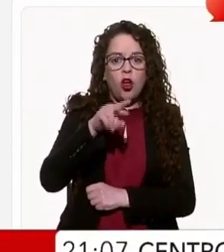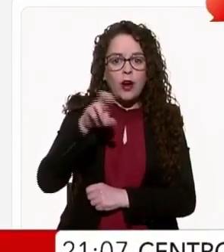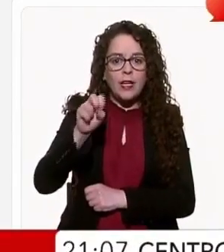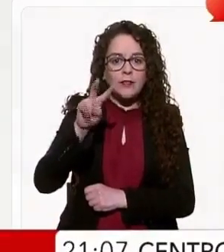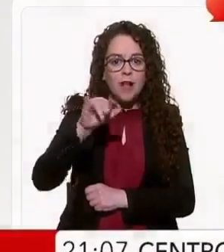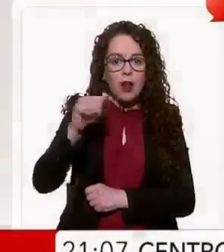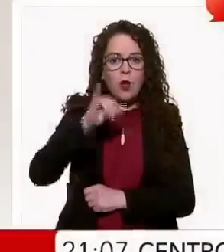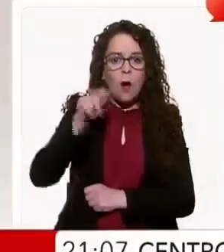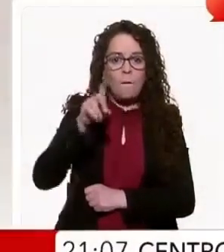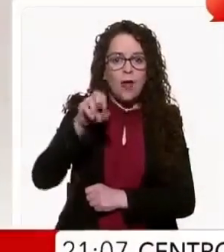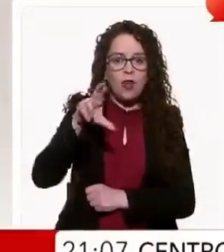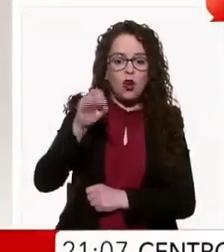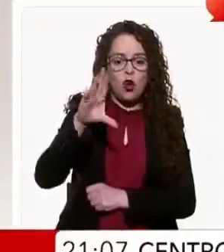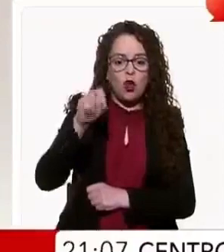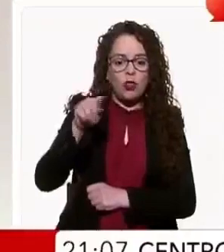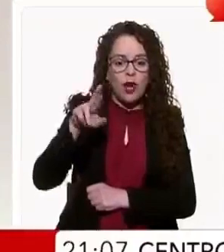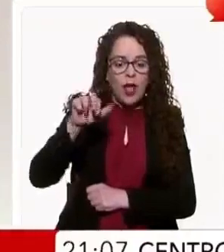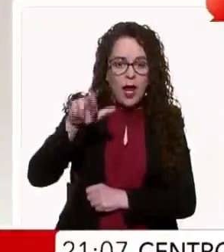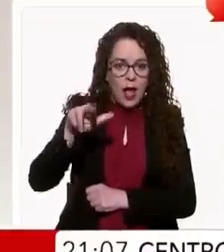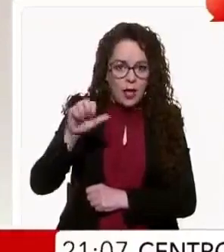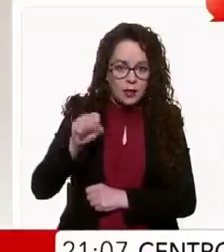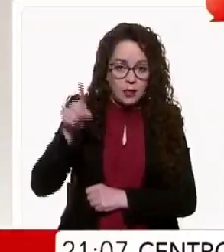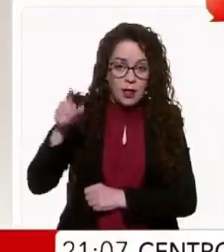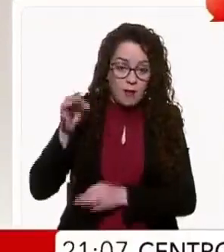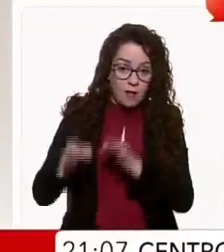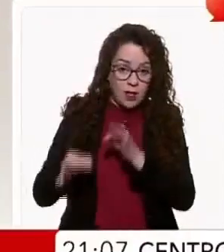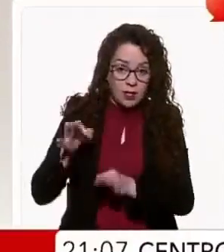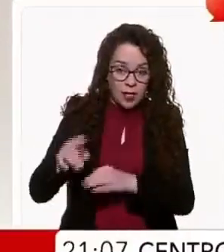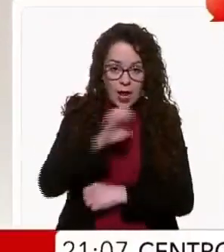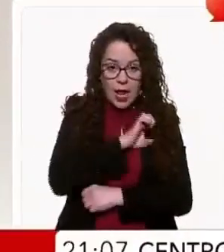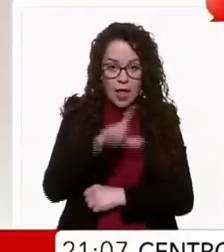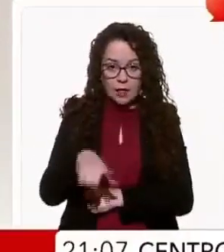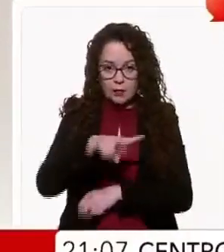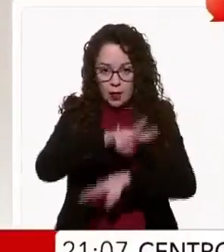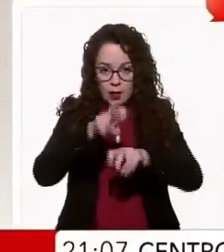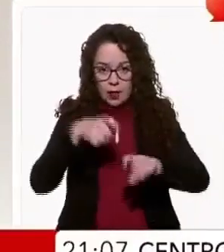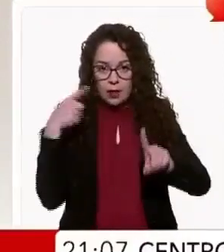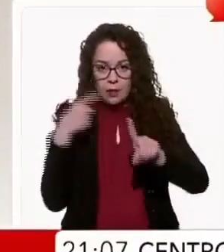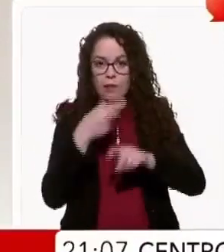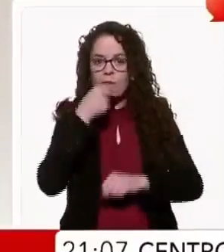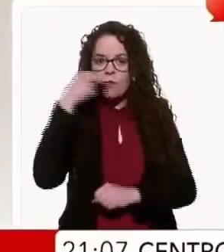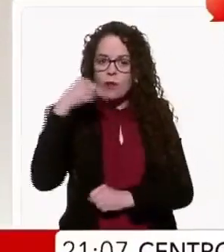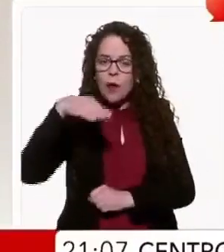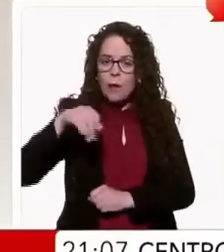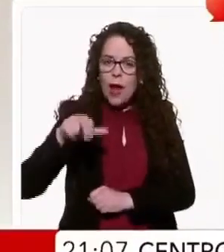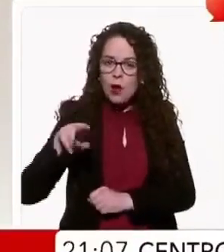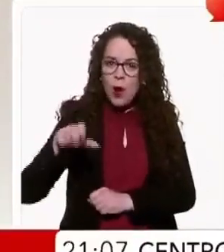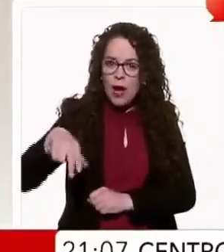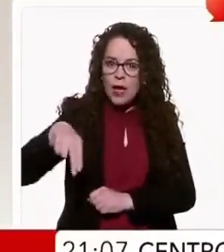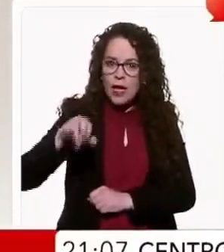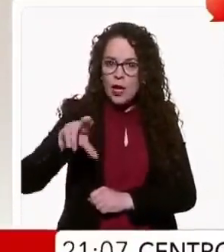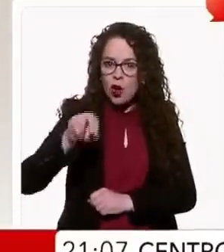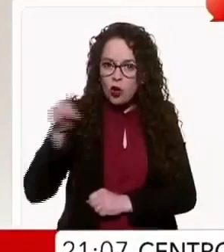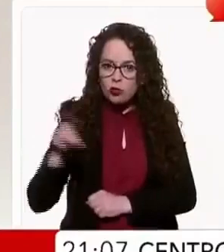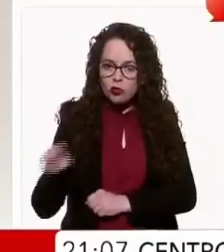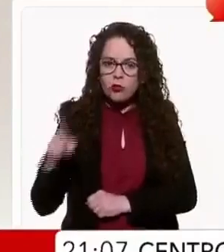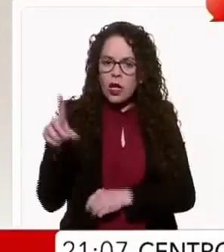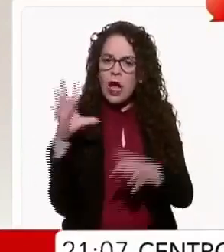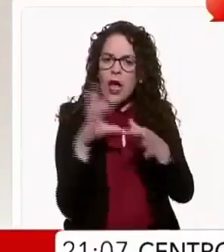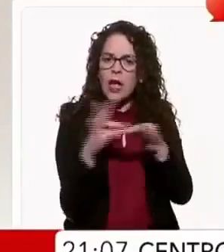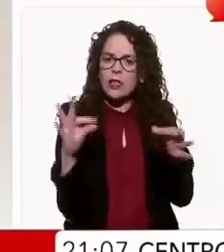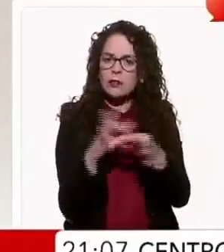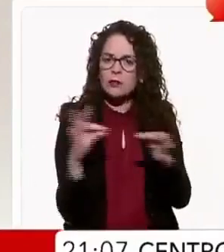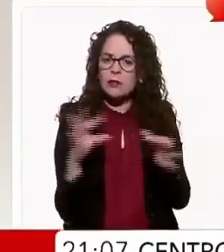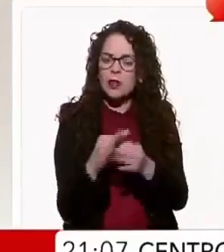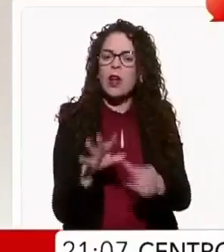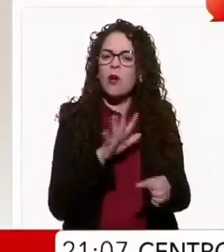Pedro Contreras Navarro. El fiscal de Asuntos Especiales, Manuel Granados Quirós, explica algunas de las irregularidades del